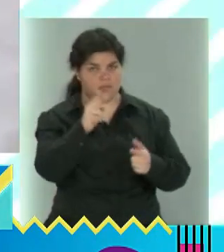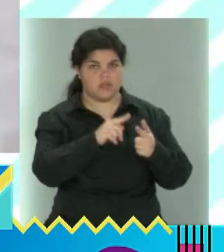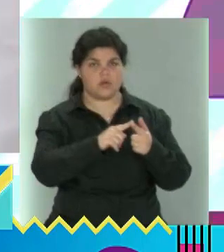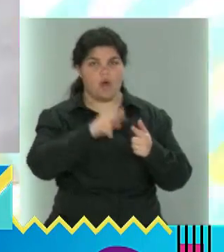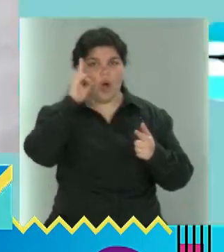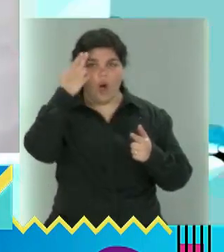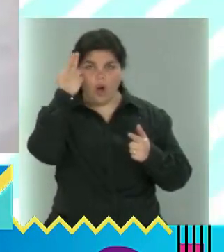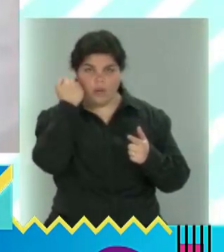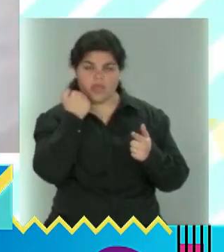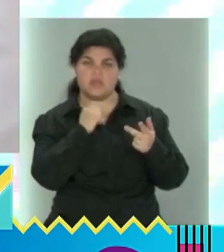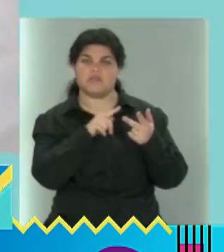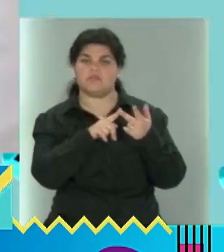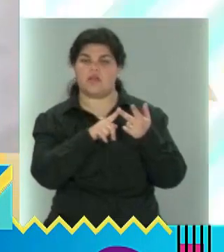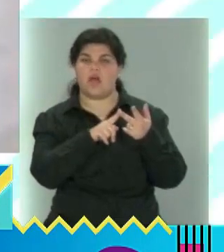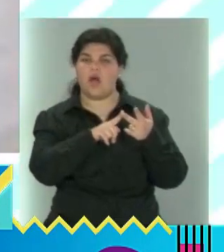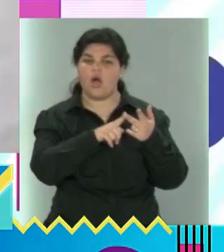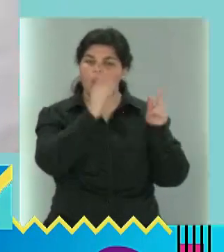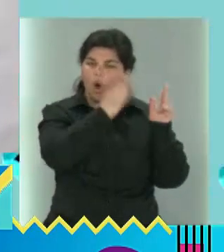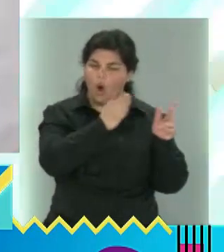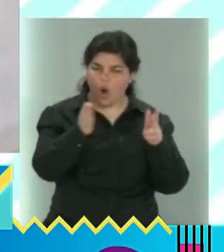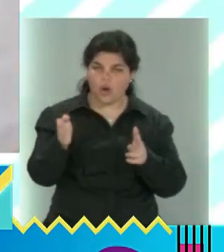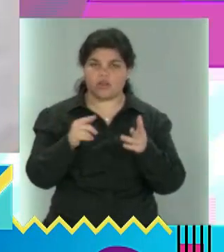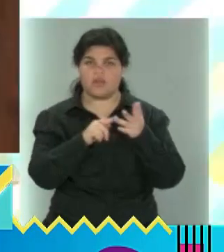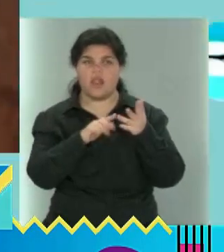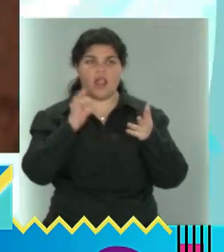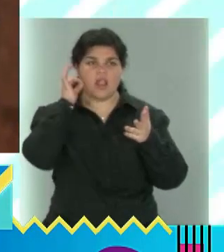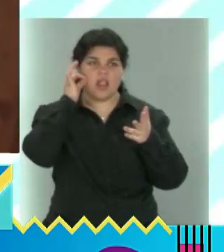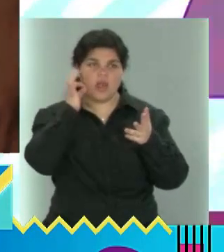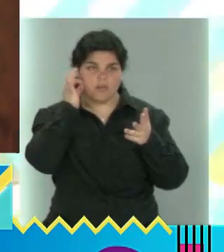obediencia, el orden, la limpieza,